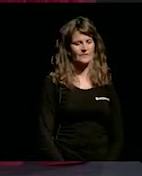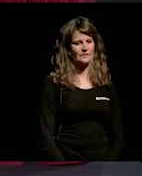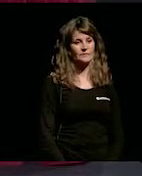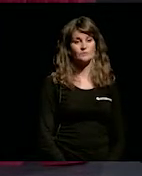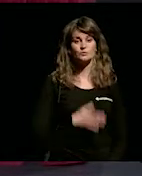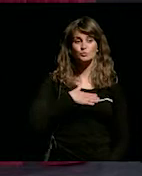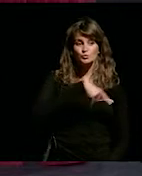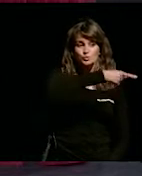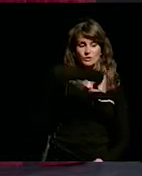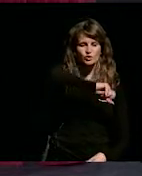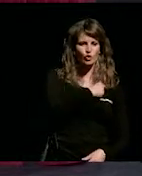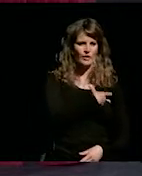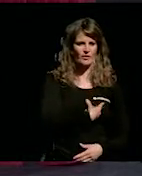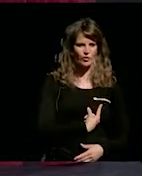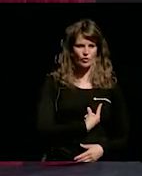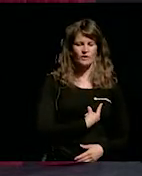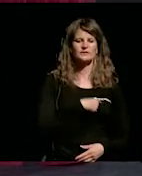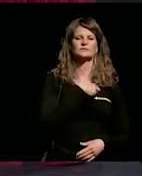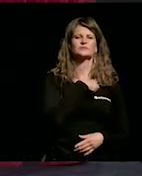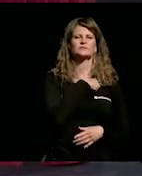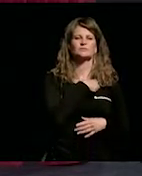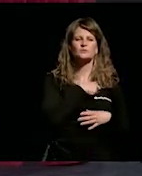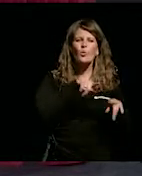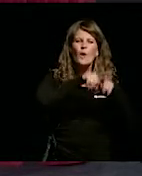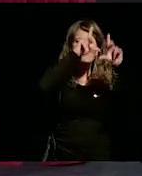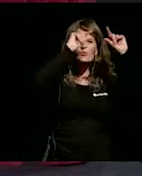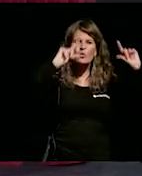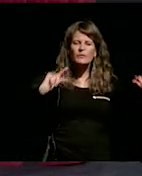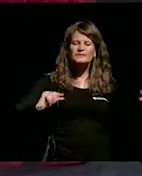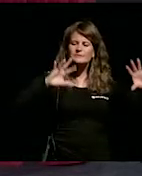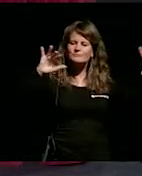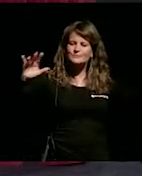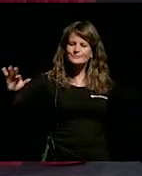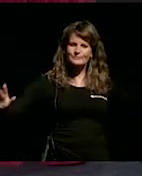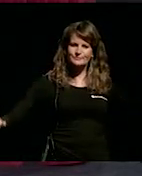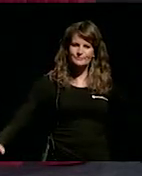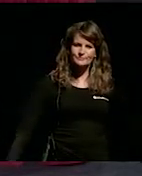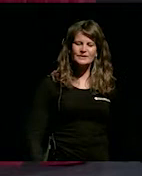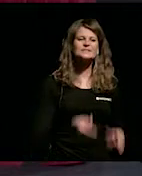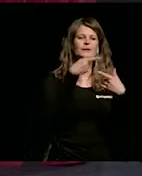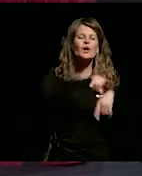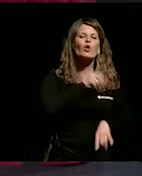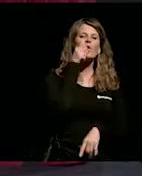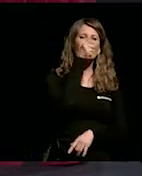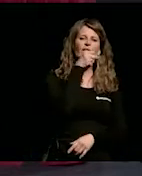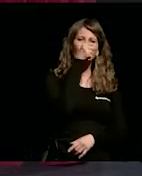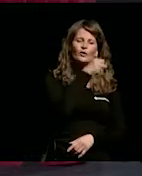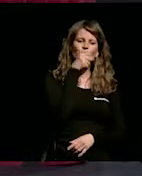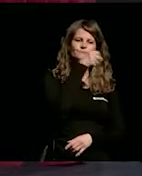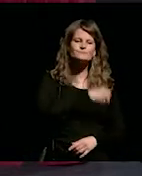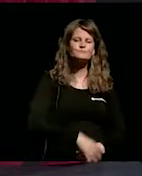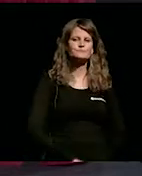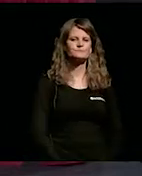Con nuestros corazones, con las plumas que van cayendo, con la canción.